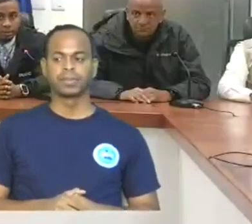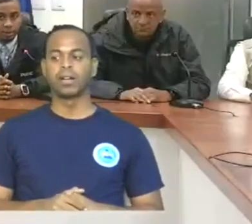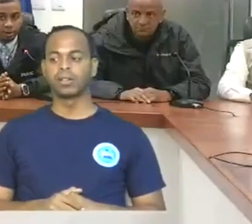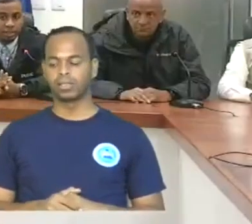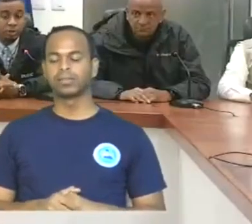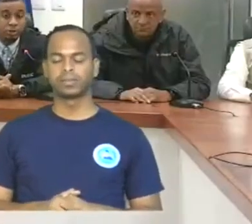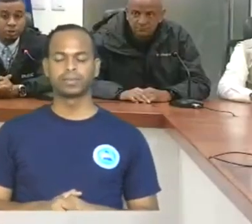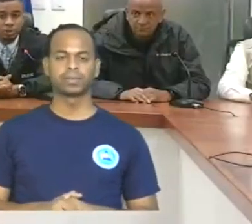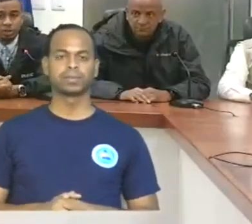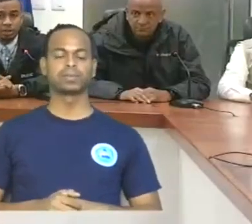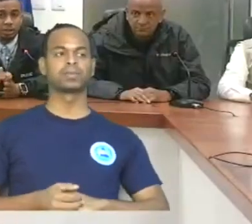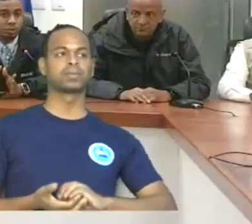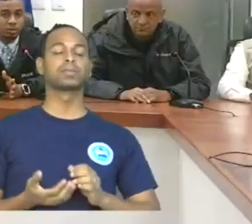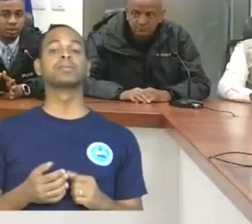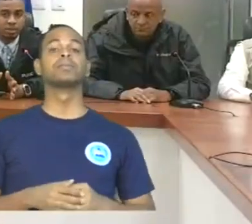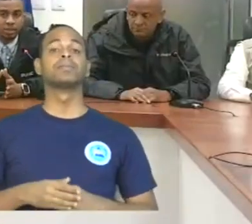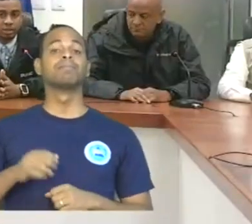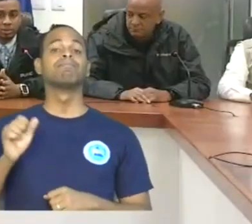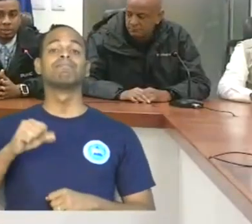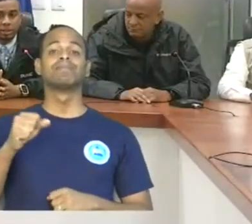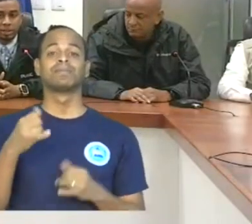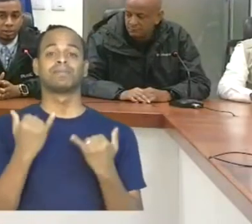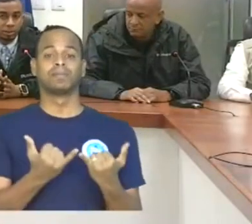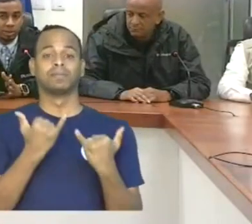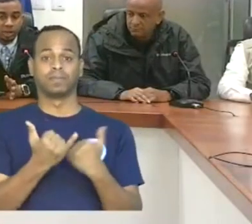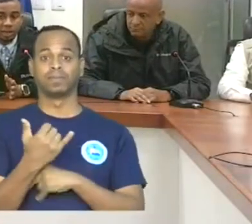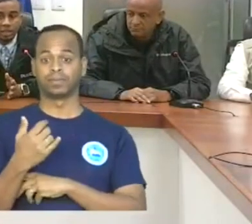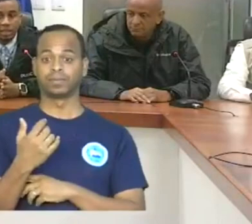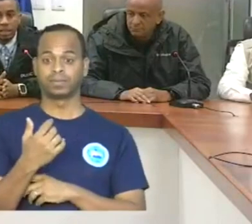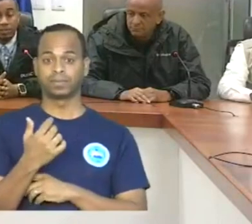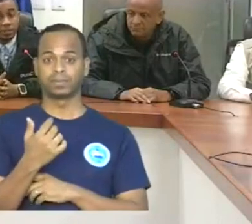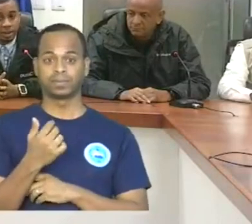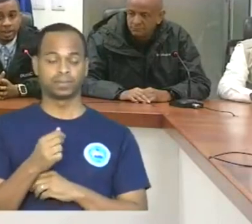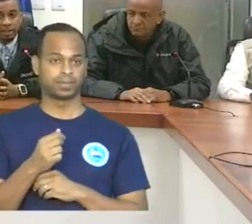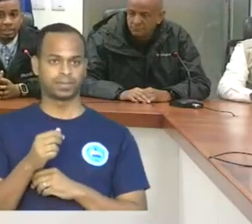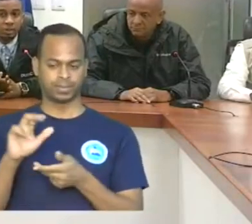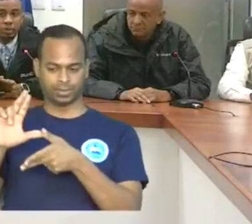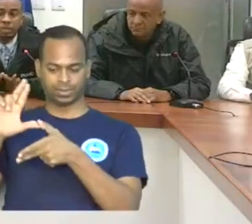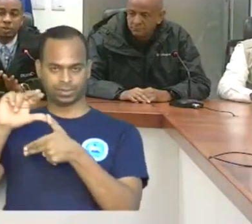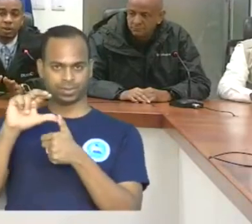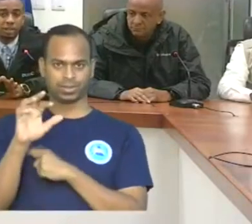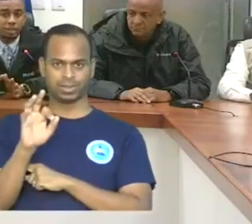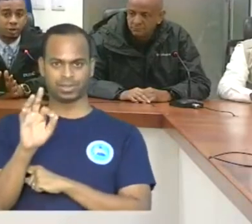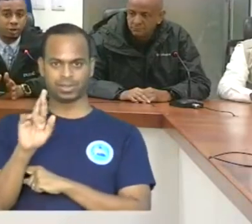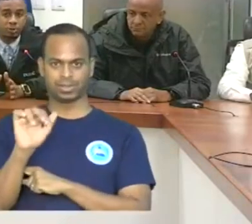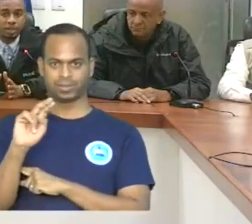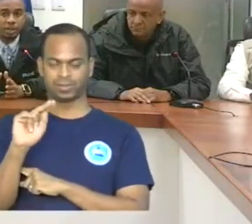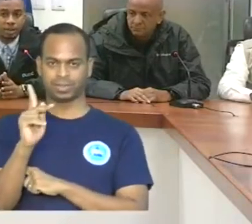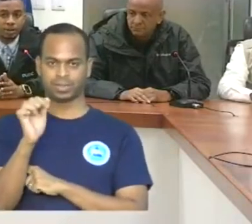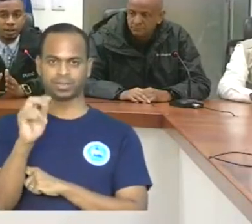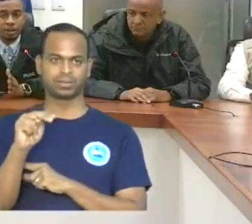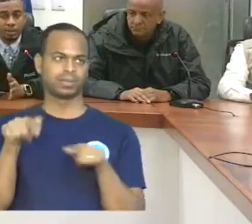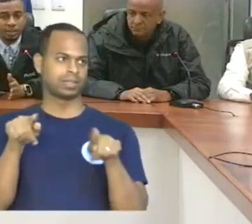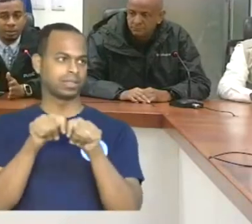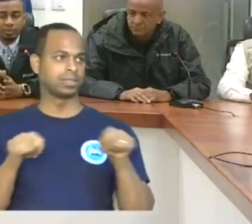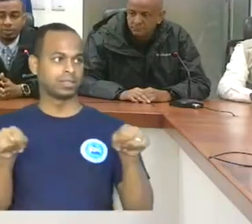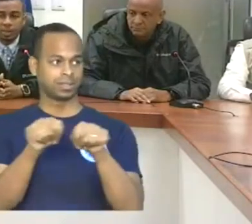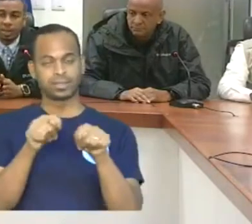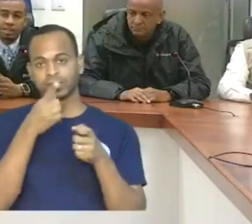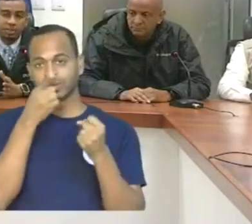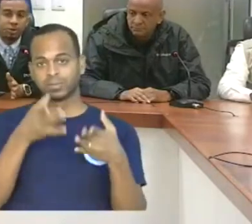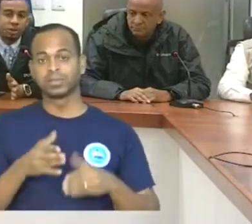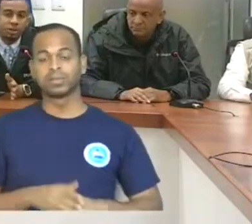Sí, buenas a todos. Actualmente la tormenta tropical Franklin se encuentra sobre el territorio dominicano. La